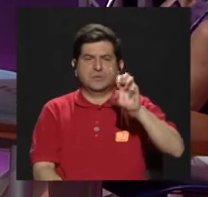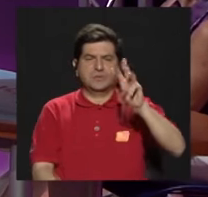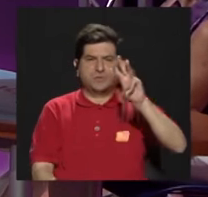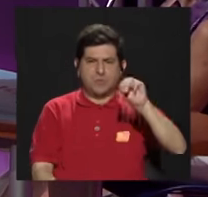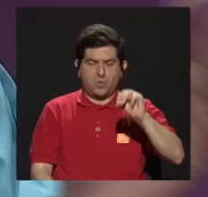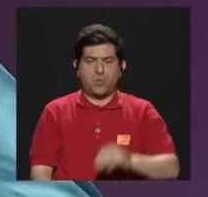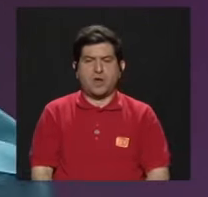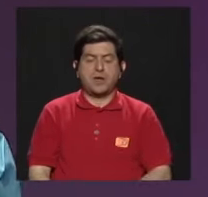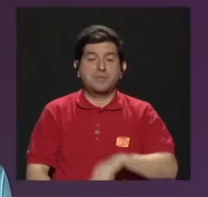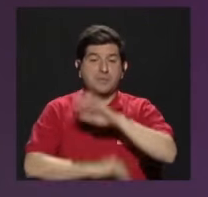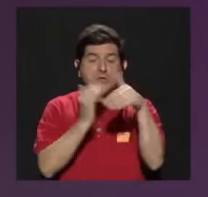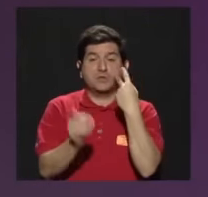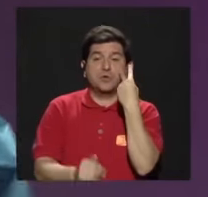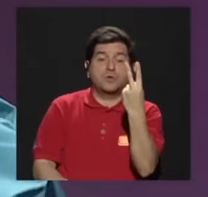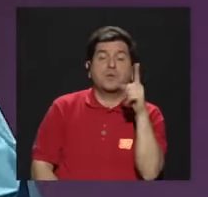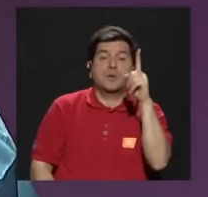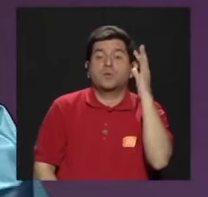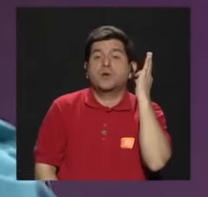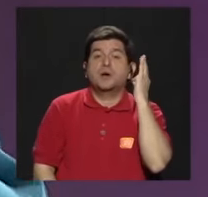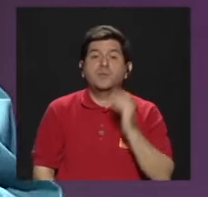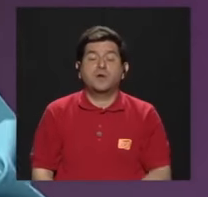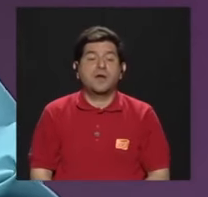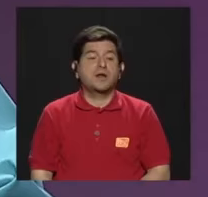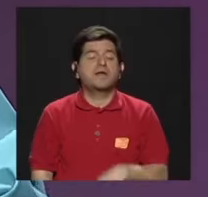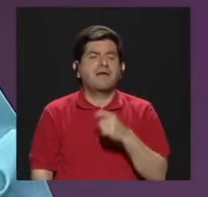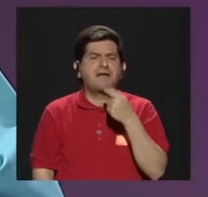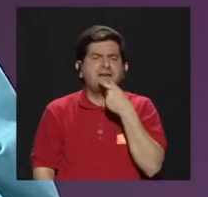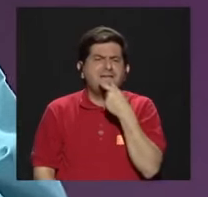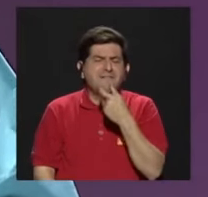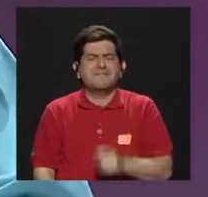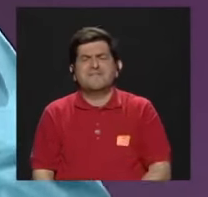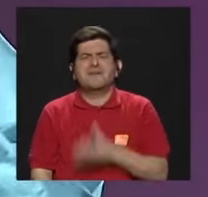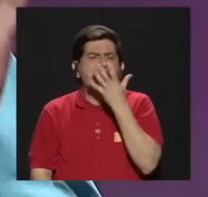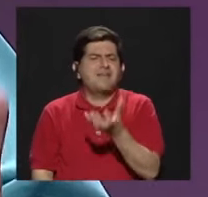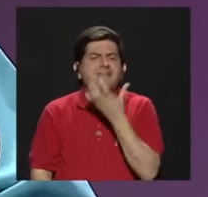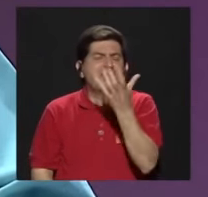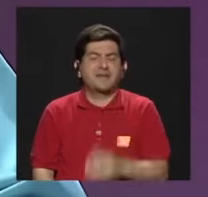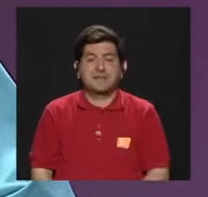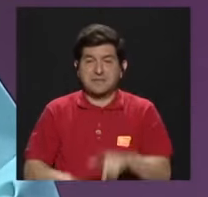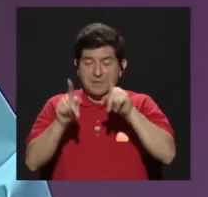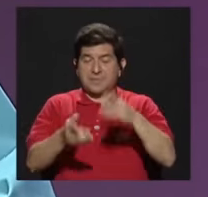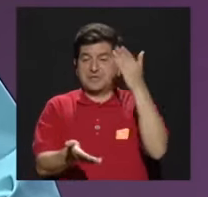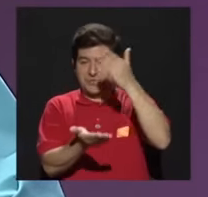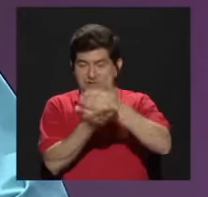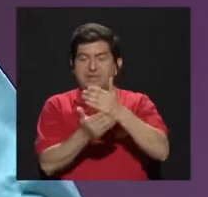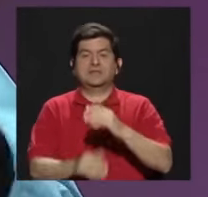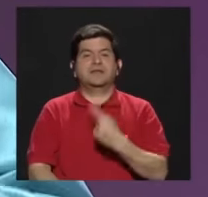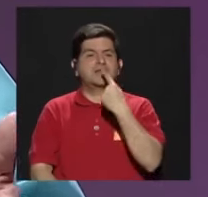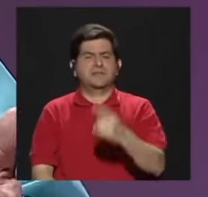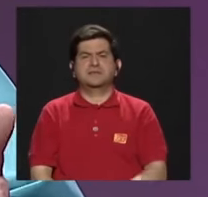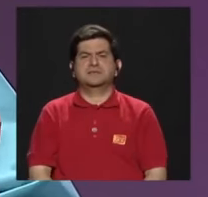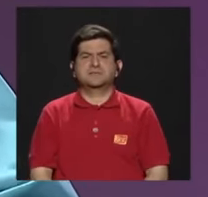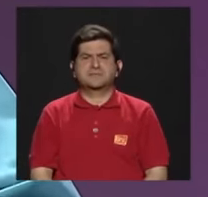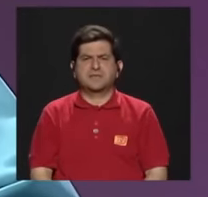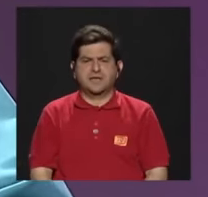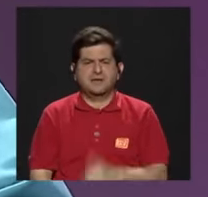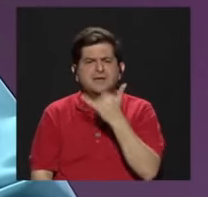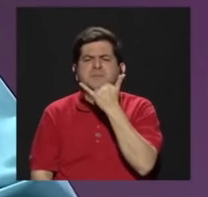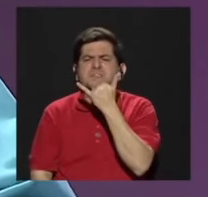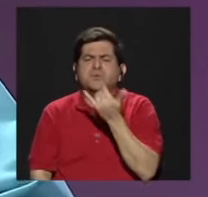todos se asoman por la ventana, ven una mujer y empiezan a gritarle cosas. El facilitador detiene el bus y dice, quiero analizar lo que